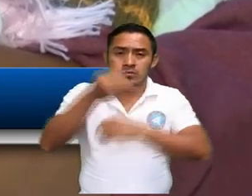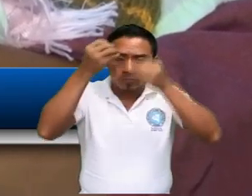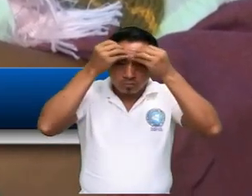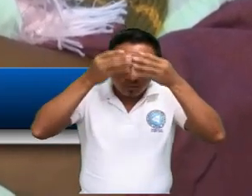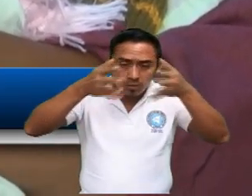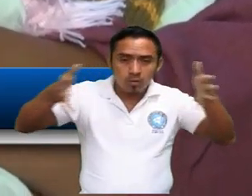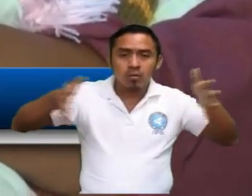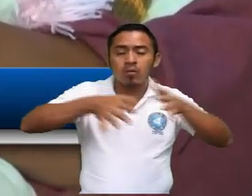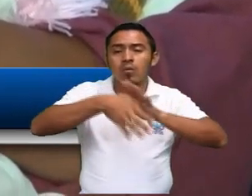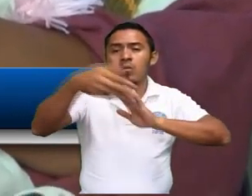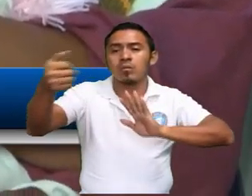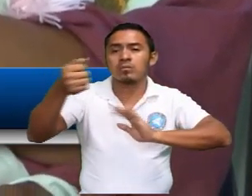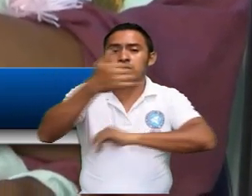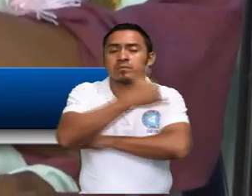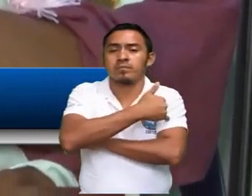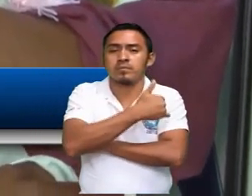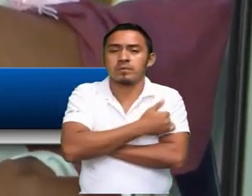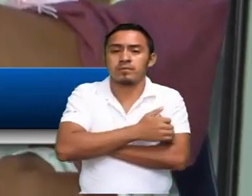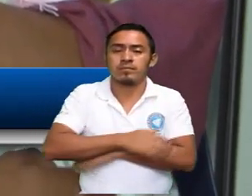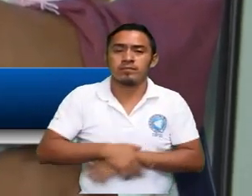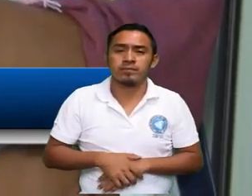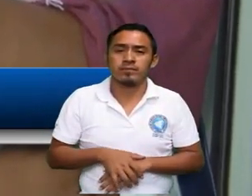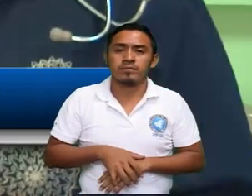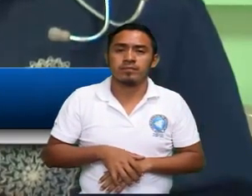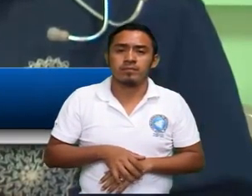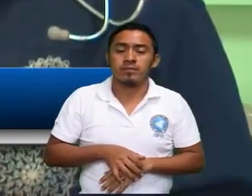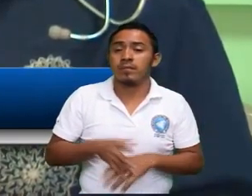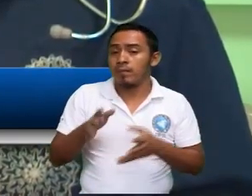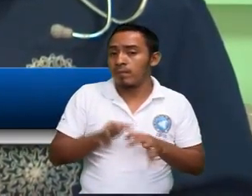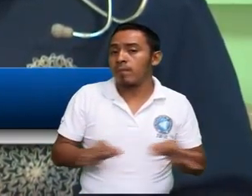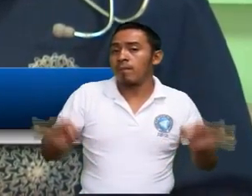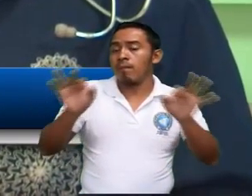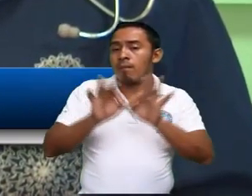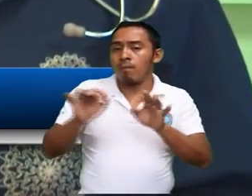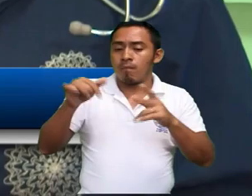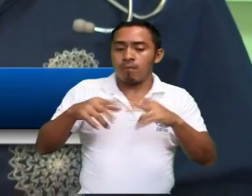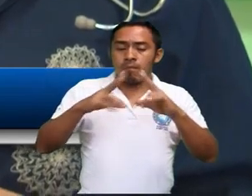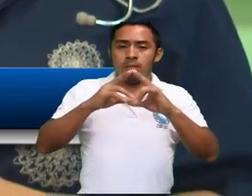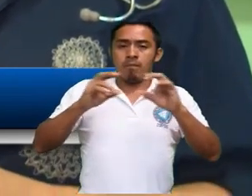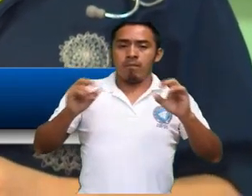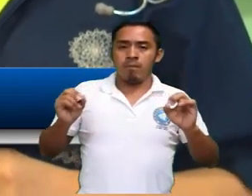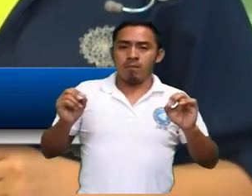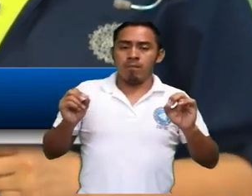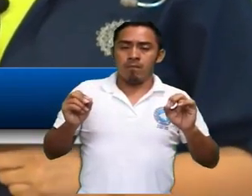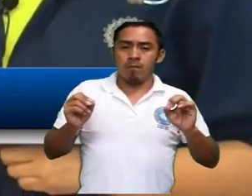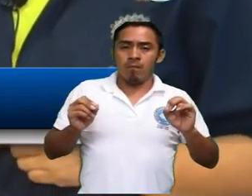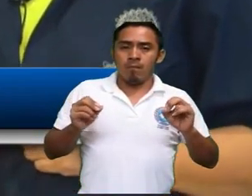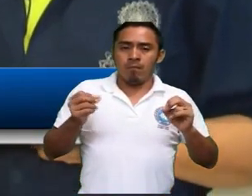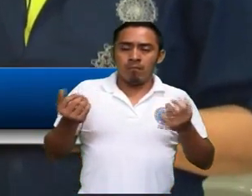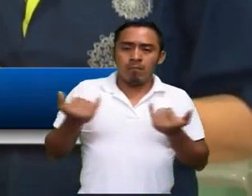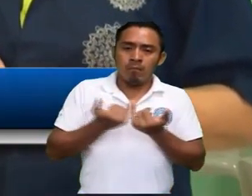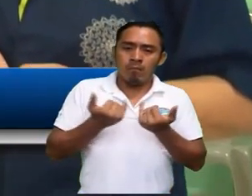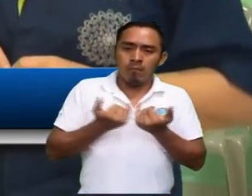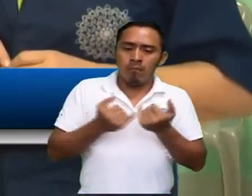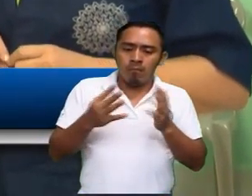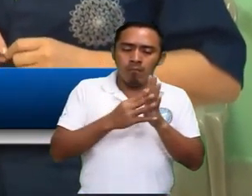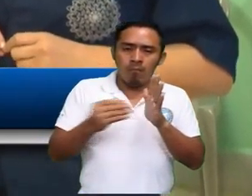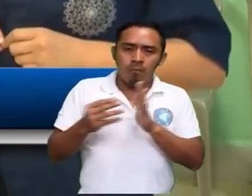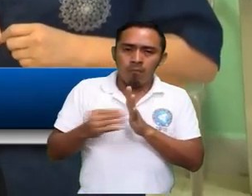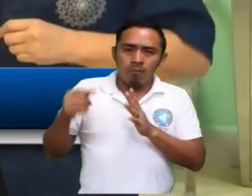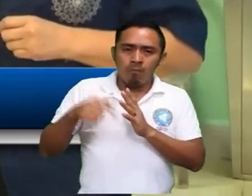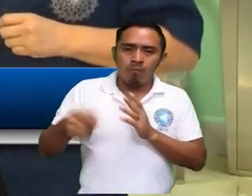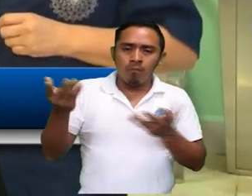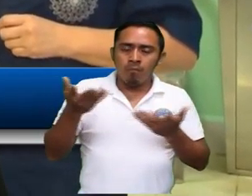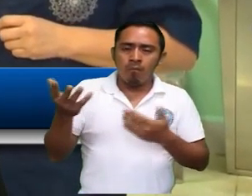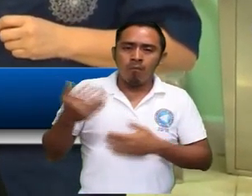los conocimientos a los diferentes hospitales maternos. Eso es importante, que en el país ya retoman el ejemplo de esta unidad